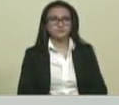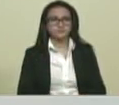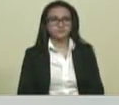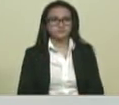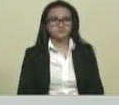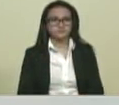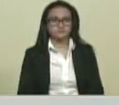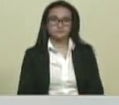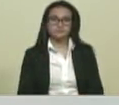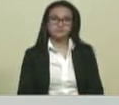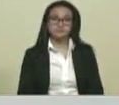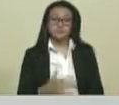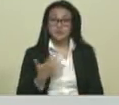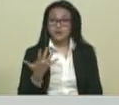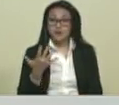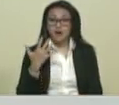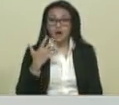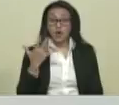bien